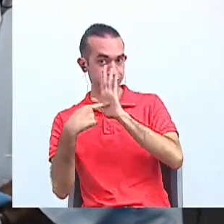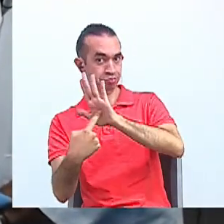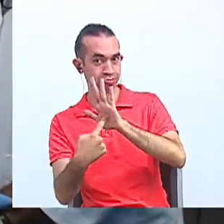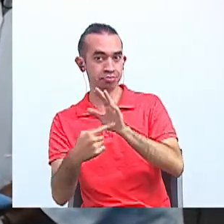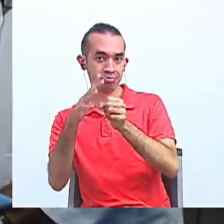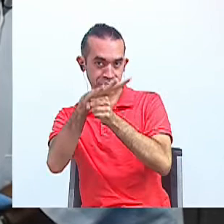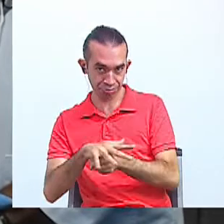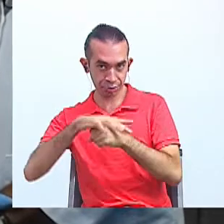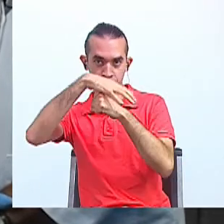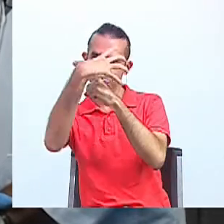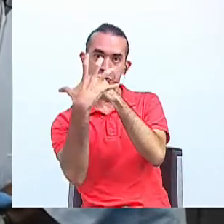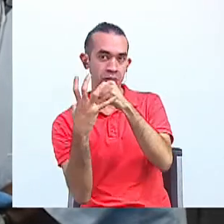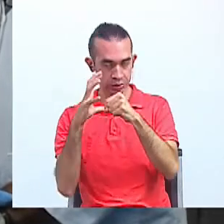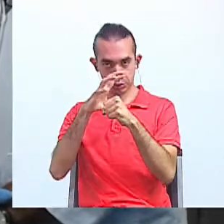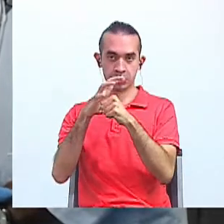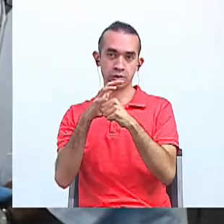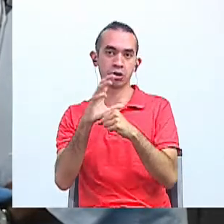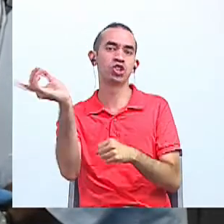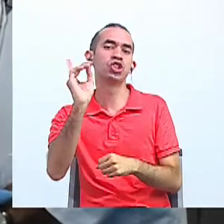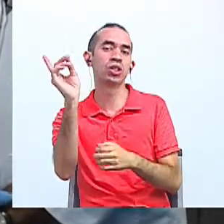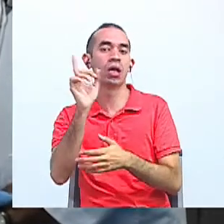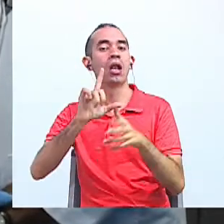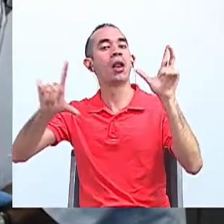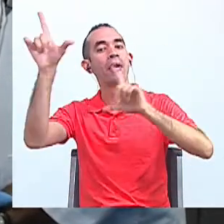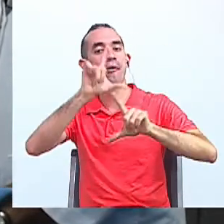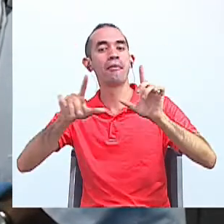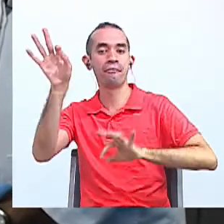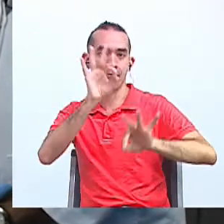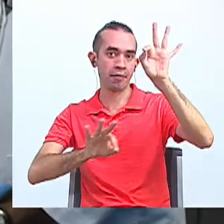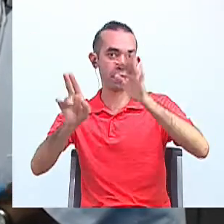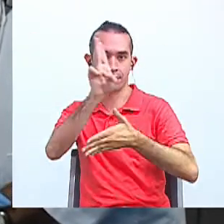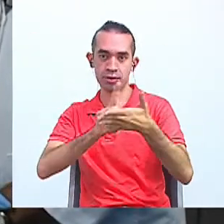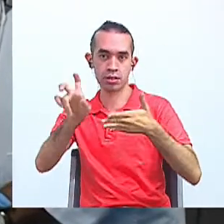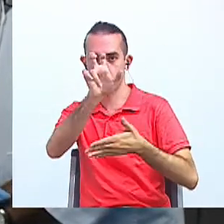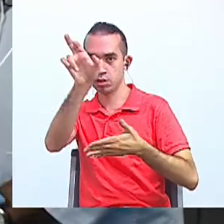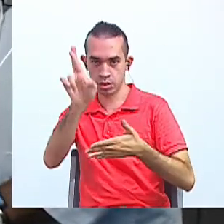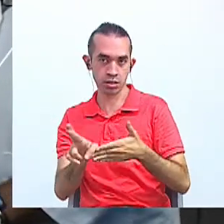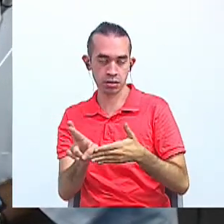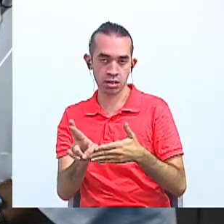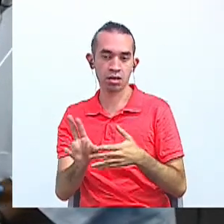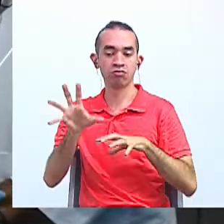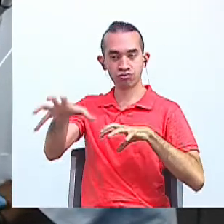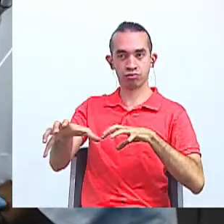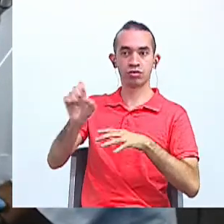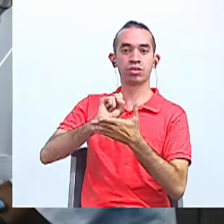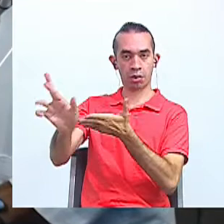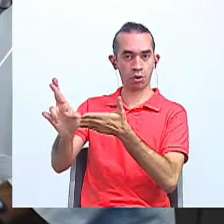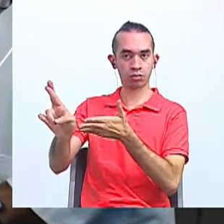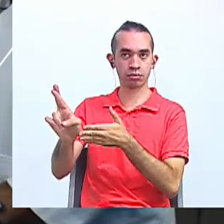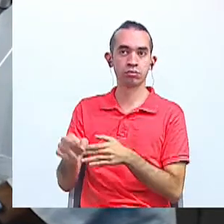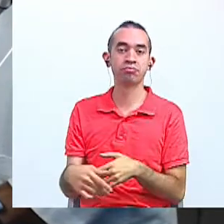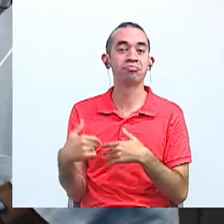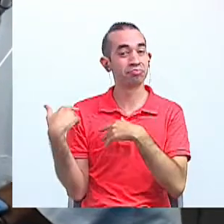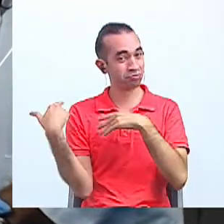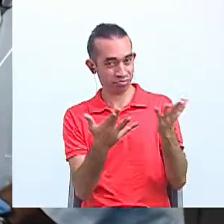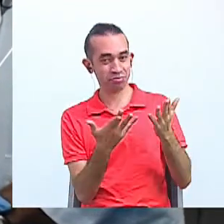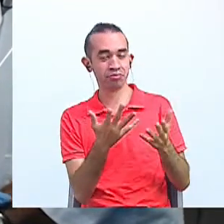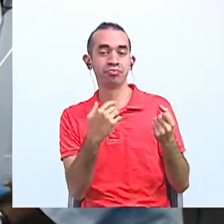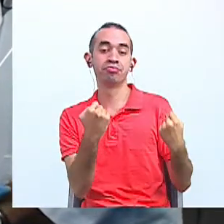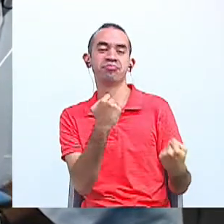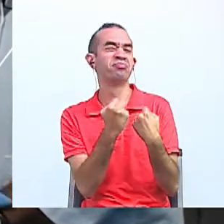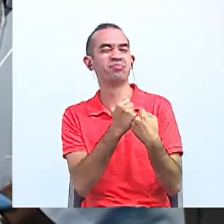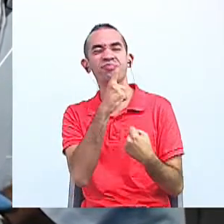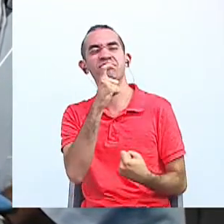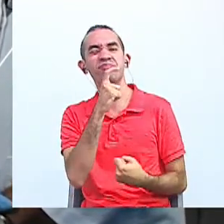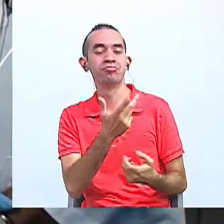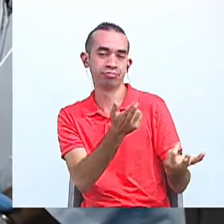presión atmosférica. Nos encontramos en el Laboratorio de Física de la Universidad de Costa Rica, sede de Occidente, y contamos con el apoyo del